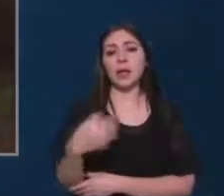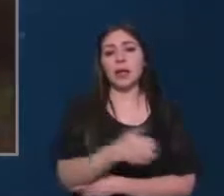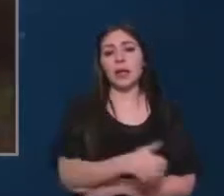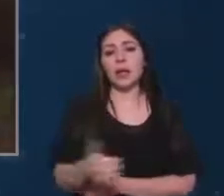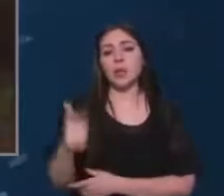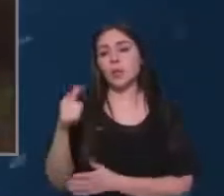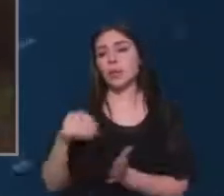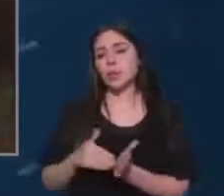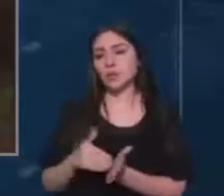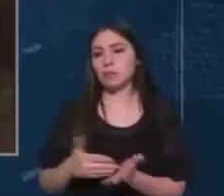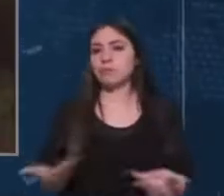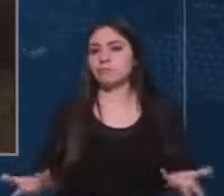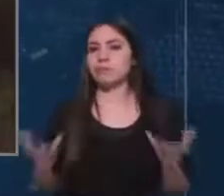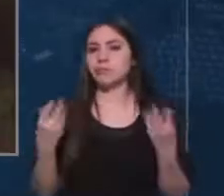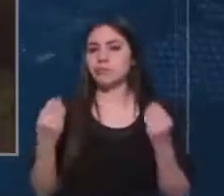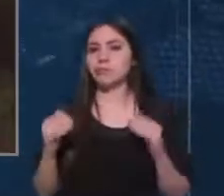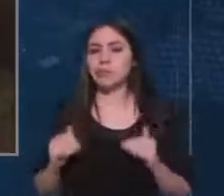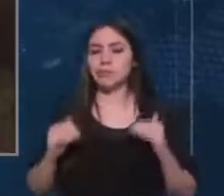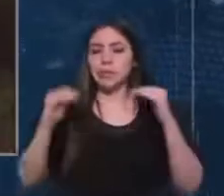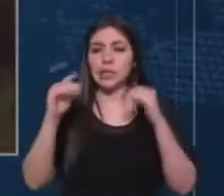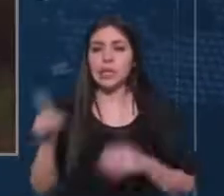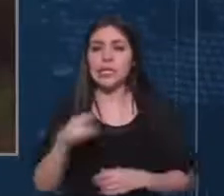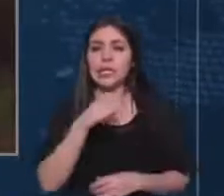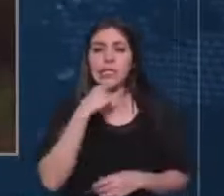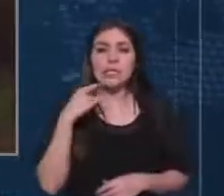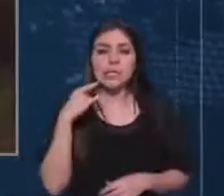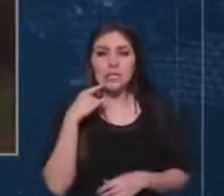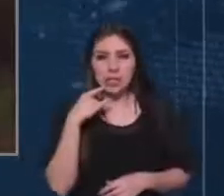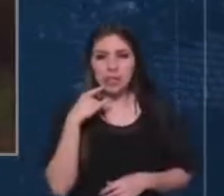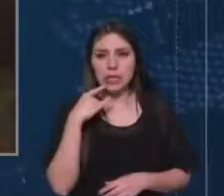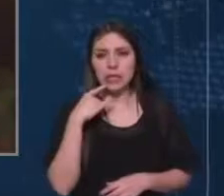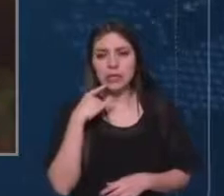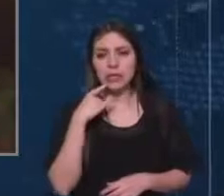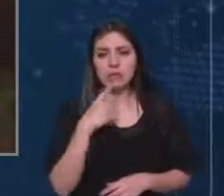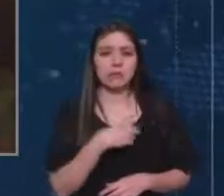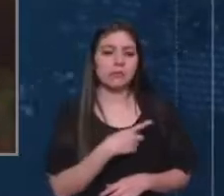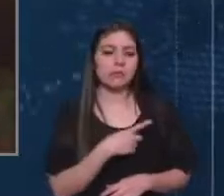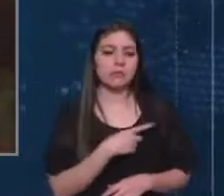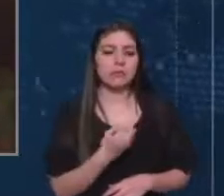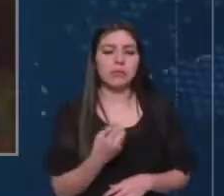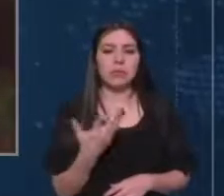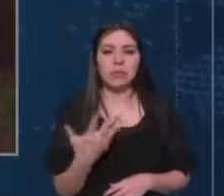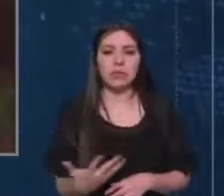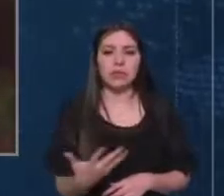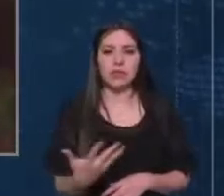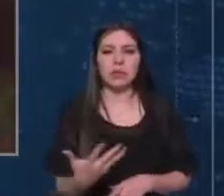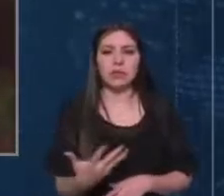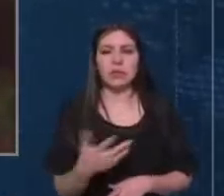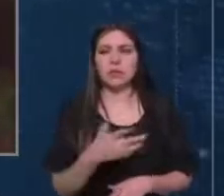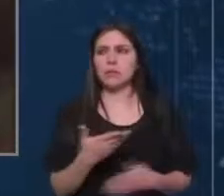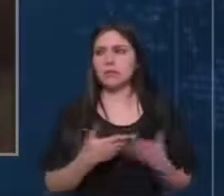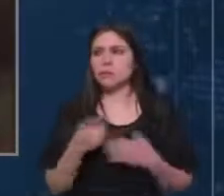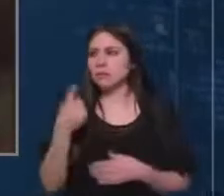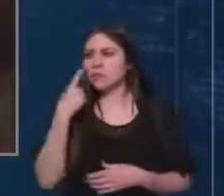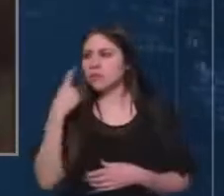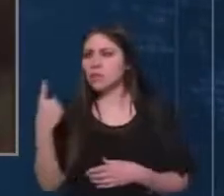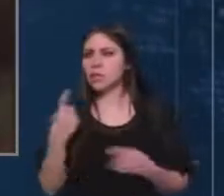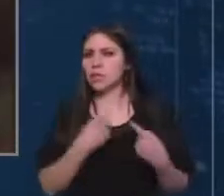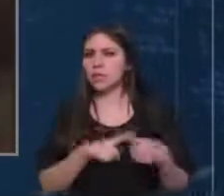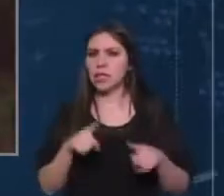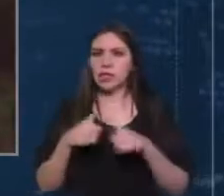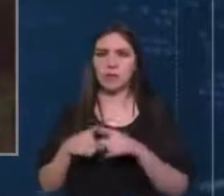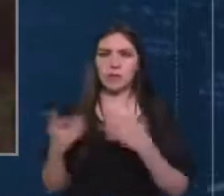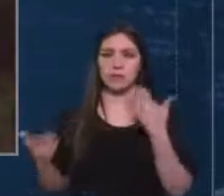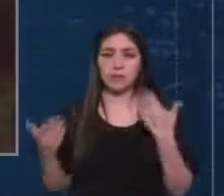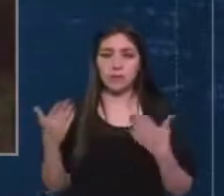siendo bastante alto, mientras que Chile es de 5. Entonces ahí podemos empezar a ver pues una diferencia, que sí te vas a